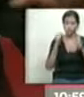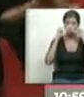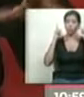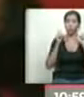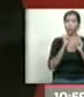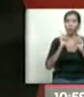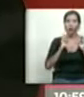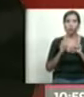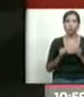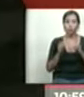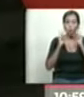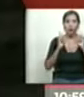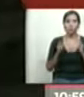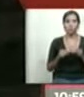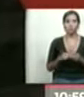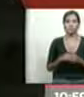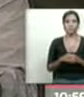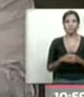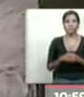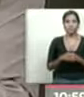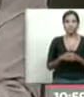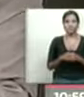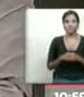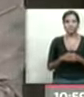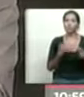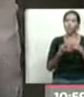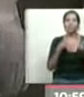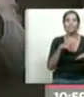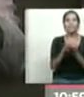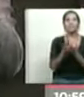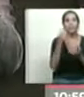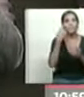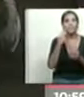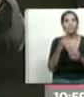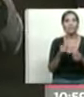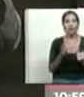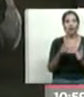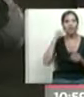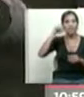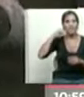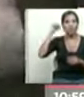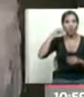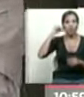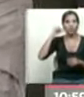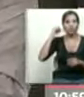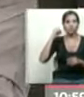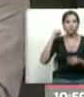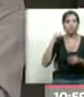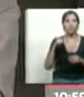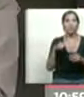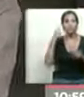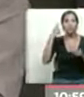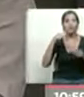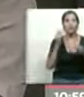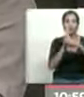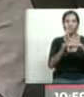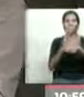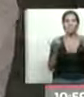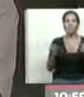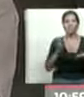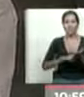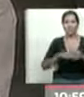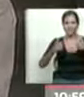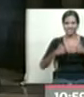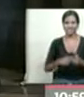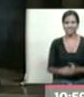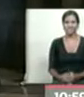como que tócalo, wow. Así que... Sí, son cosas que pasan. Pero miren, vamos a ahora al video. ¿Tenemos el video ya? ¿No tenemos video? Vamos a ir un cortecito rapidito y ya regresamos con